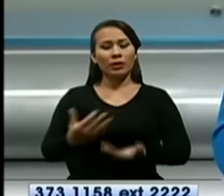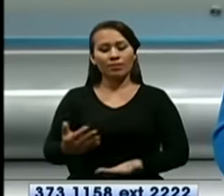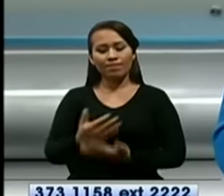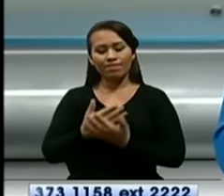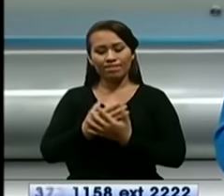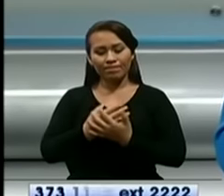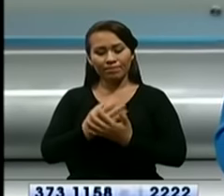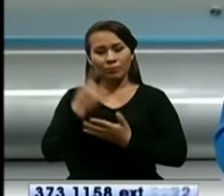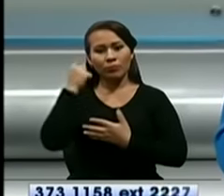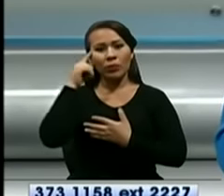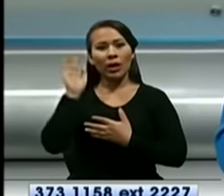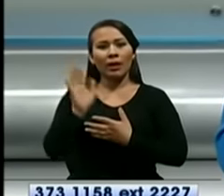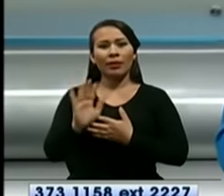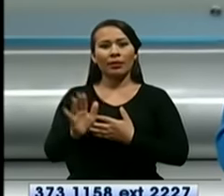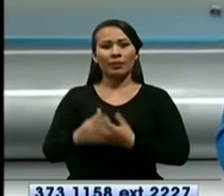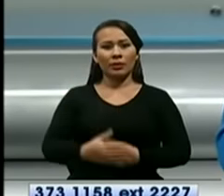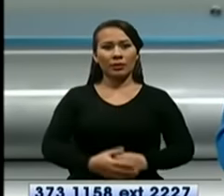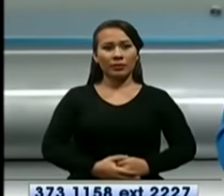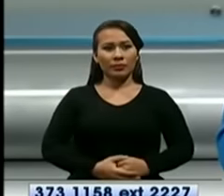brindarle cristiana sepultura.